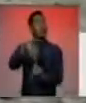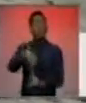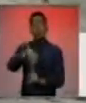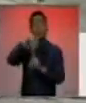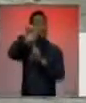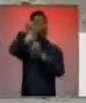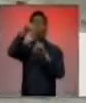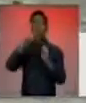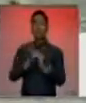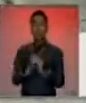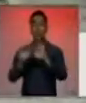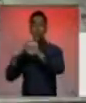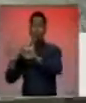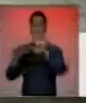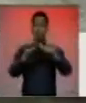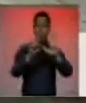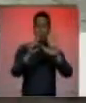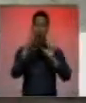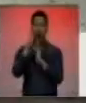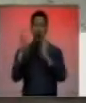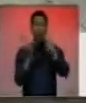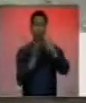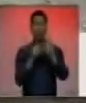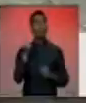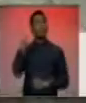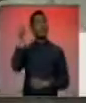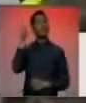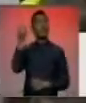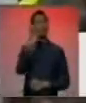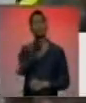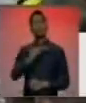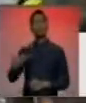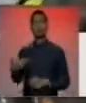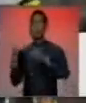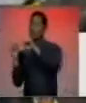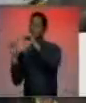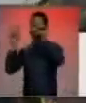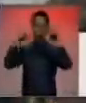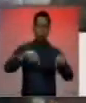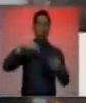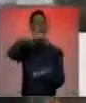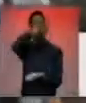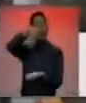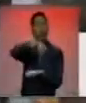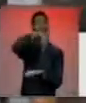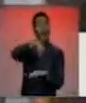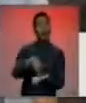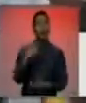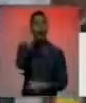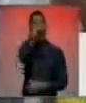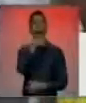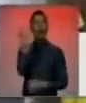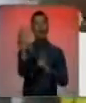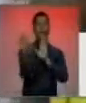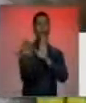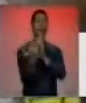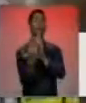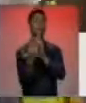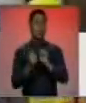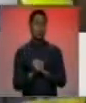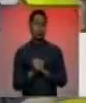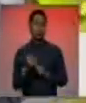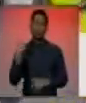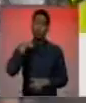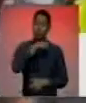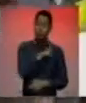el 16 de abril él personalmente vino a Manabí, dio la cara. Y al no tener nosotros